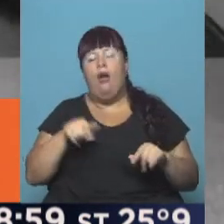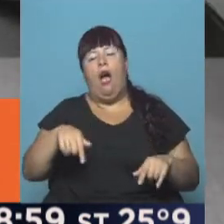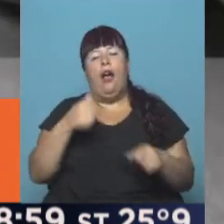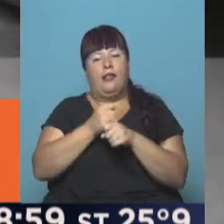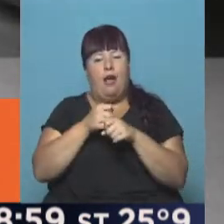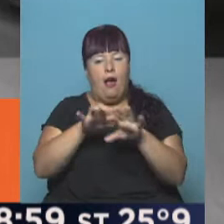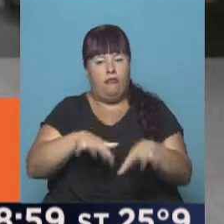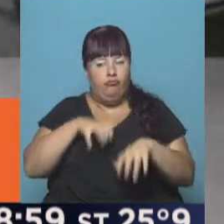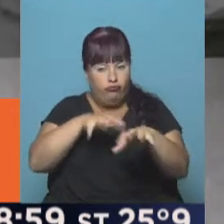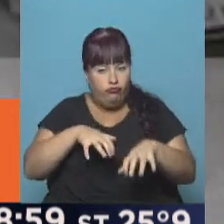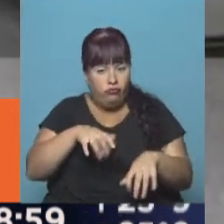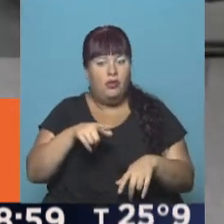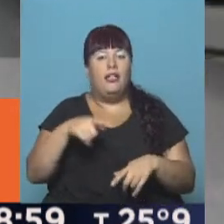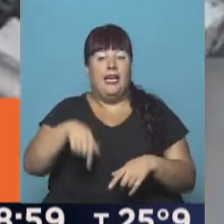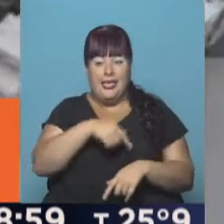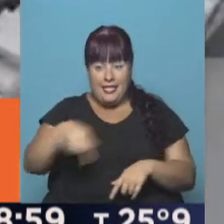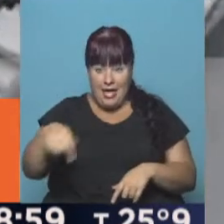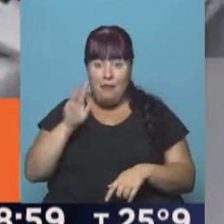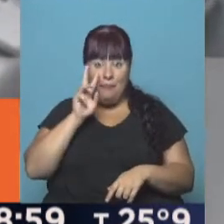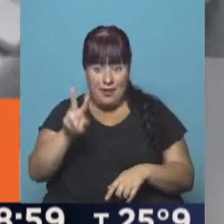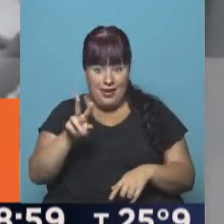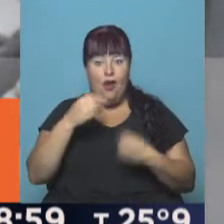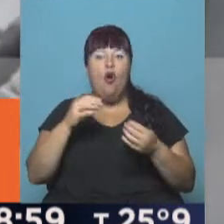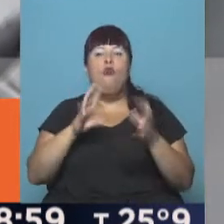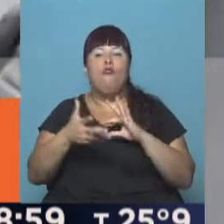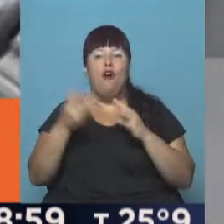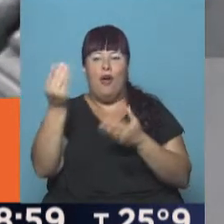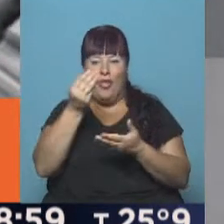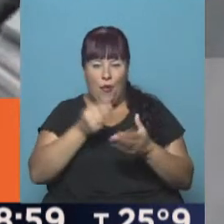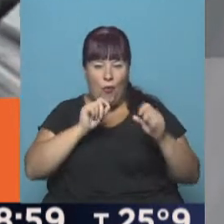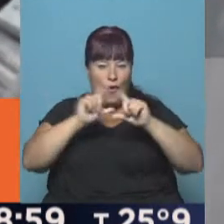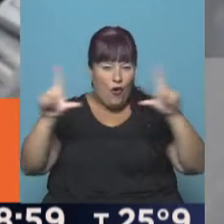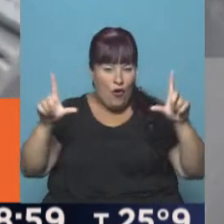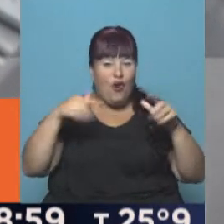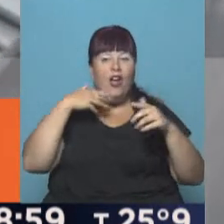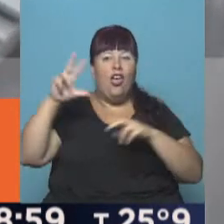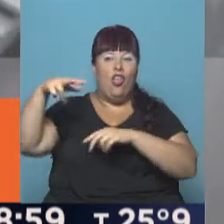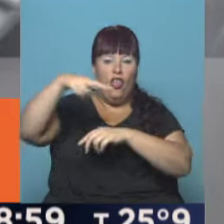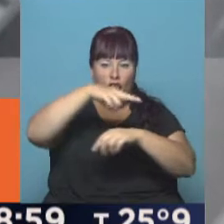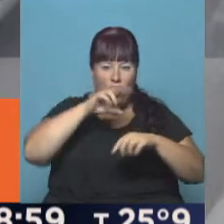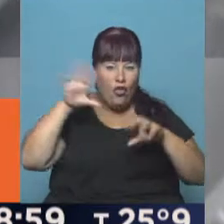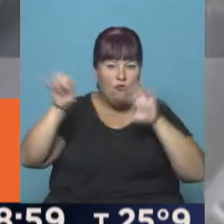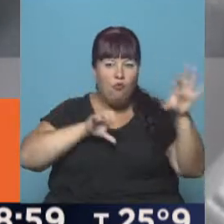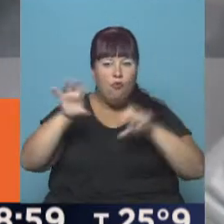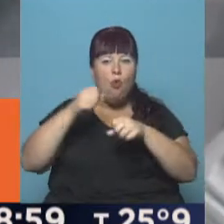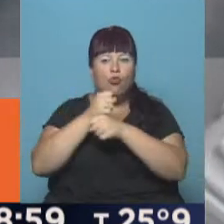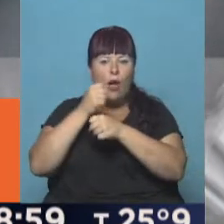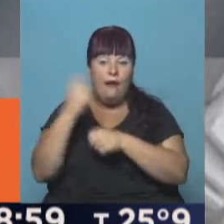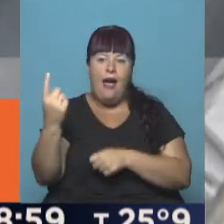trabaja la máquina, que esta semana estamos viendo lo que son los gráficos, las imágenes a través de los drones, de todo lo que es el